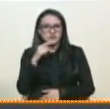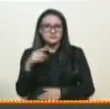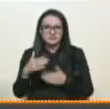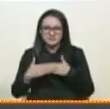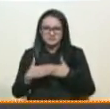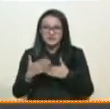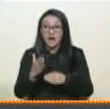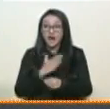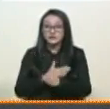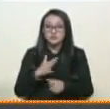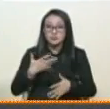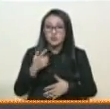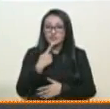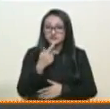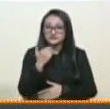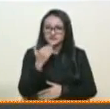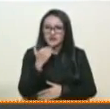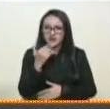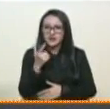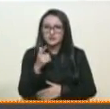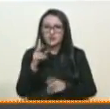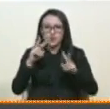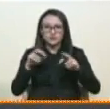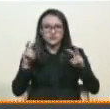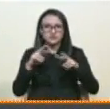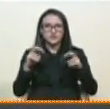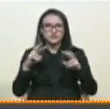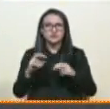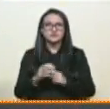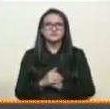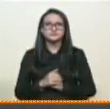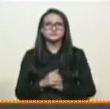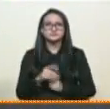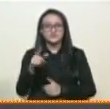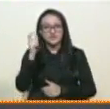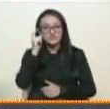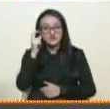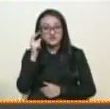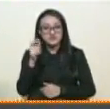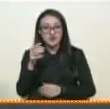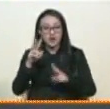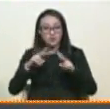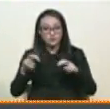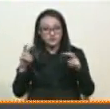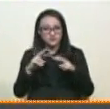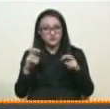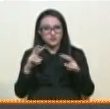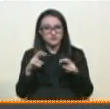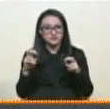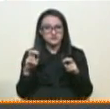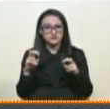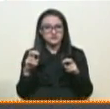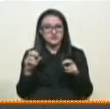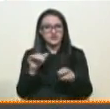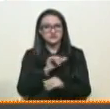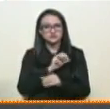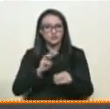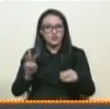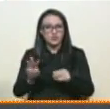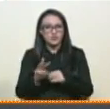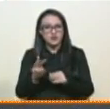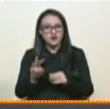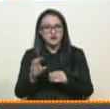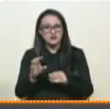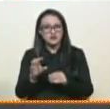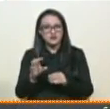de alguna fecha de las auditorías que ya están establecidas? Sí, aquí tenemos la fecha de las auditorías, la de el software,